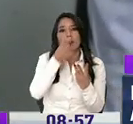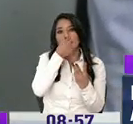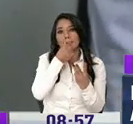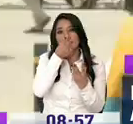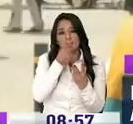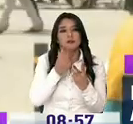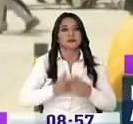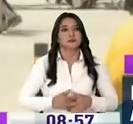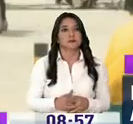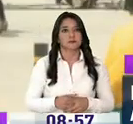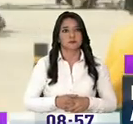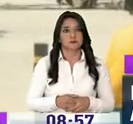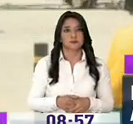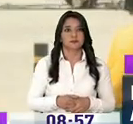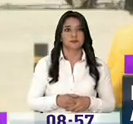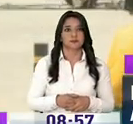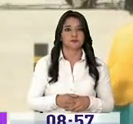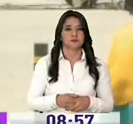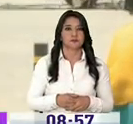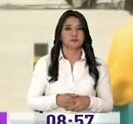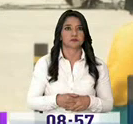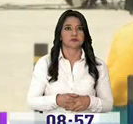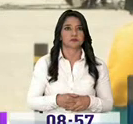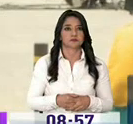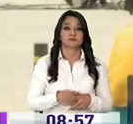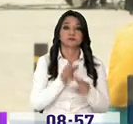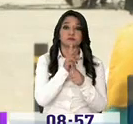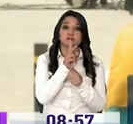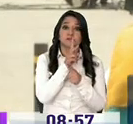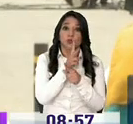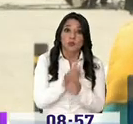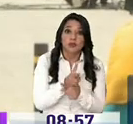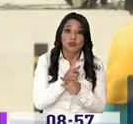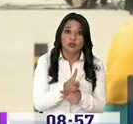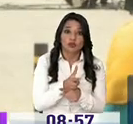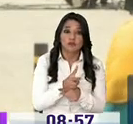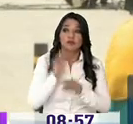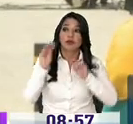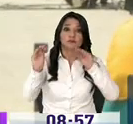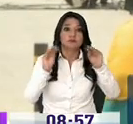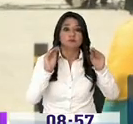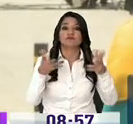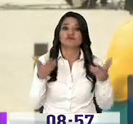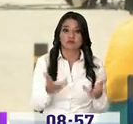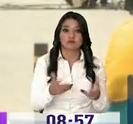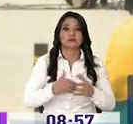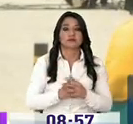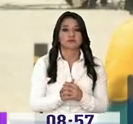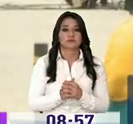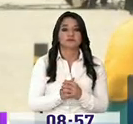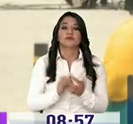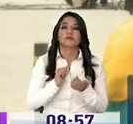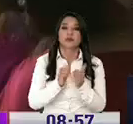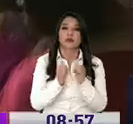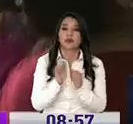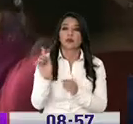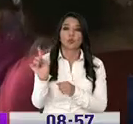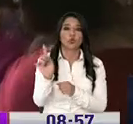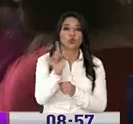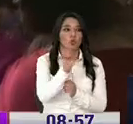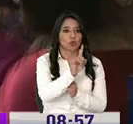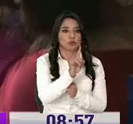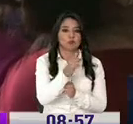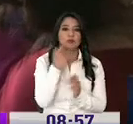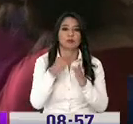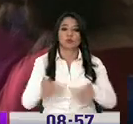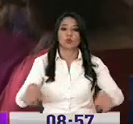secreción nasal. Bueno, nosotros en la parte de promoción y prevención estamos haciendo la visita a cada uno